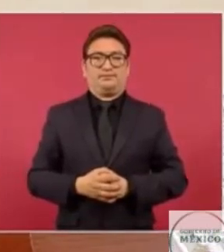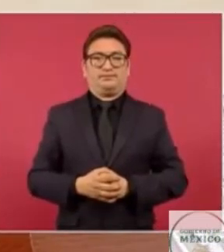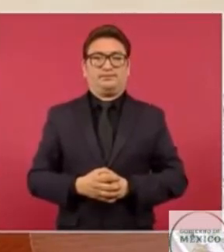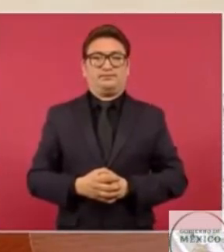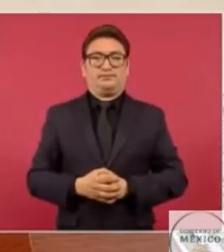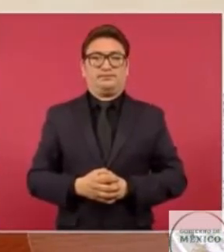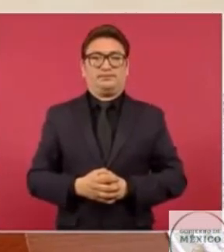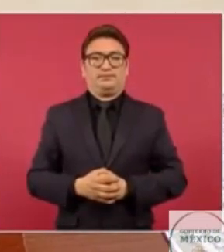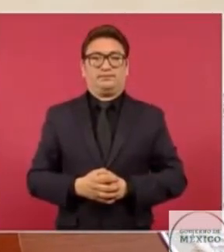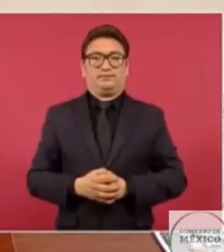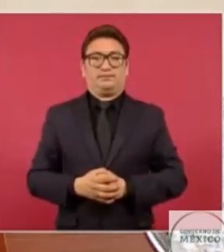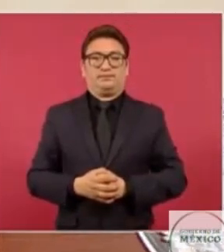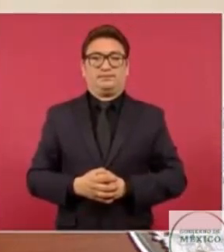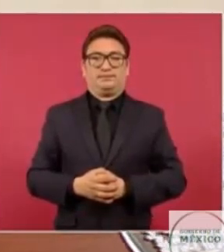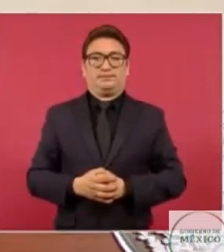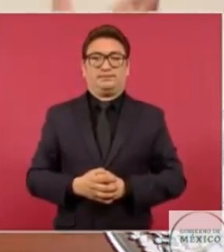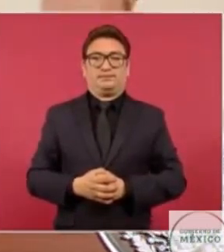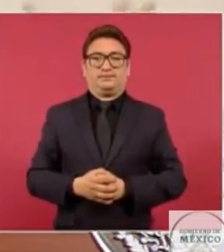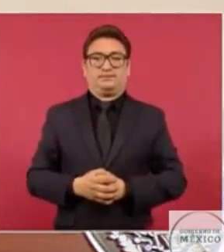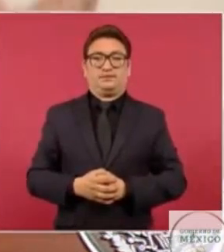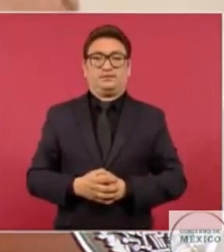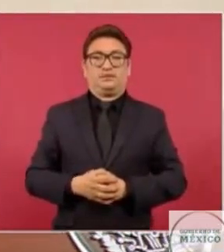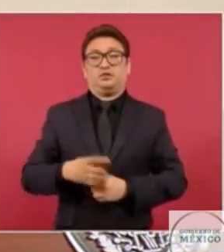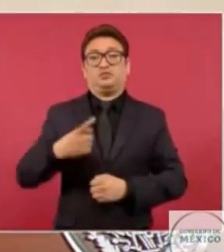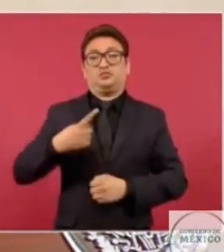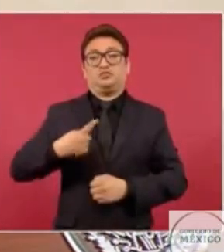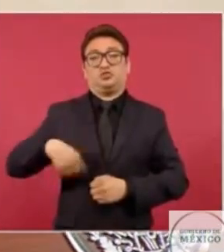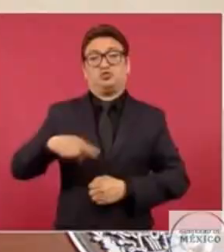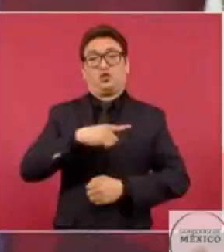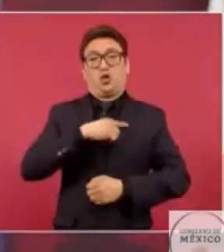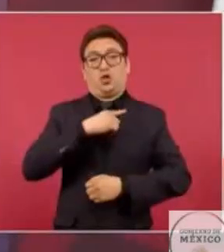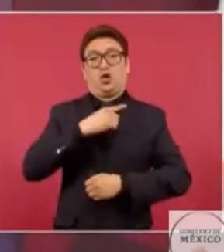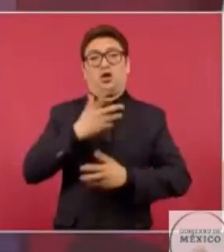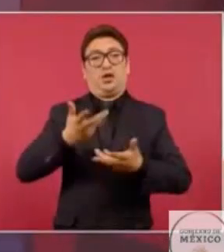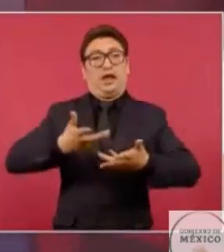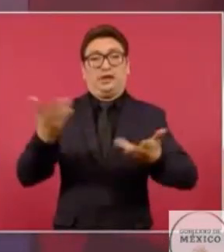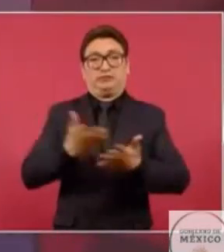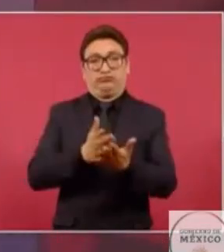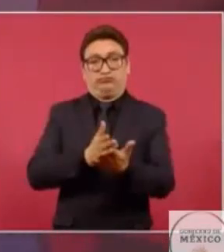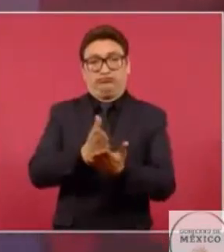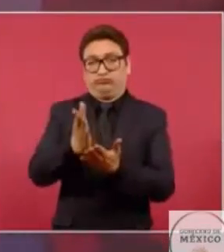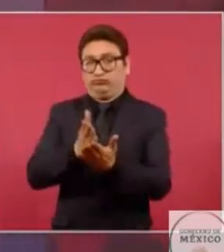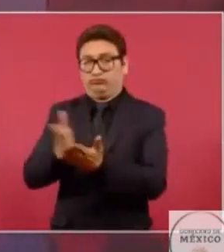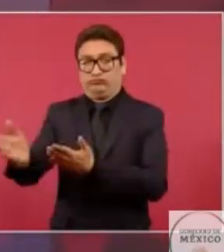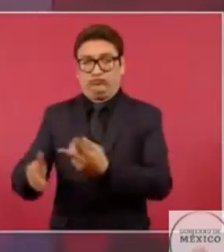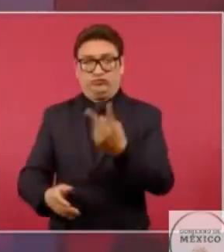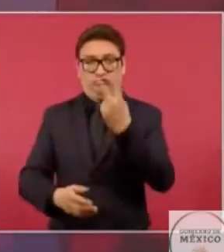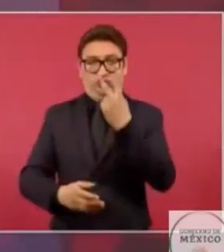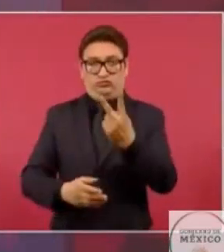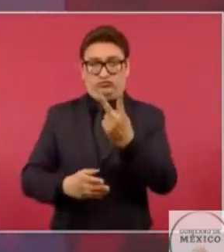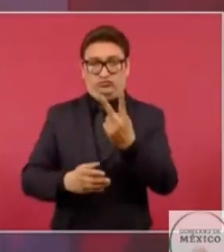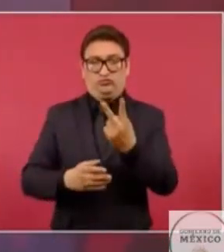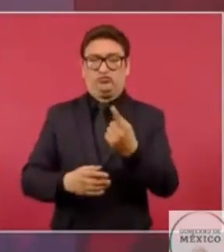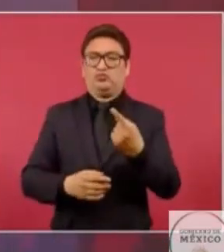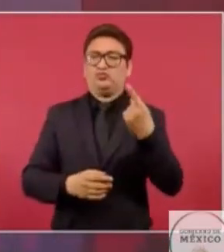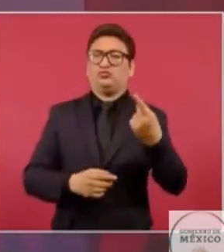Teníamos dos caminos. Uno,